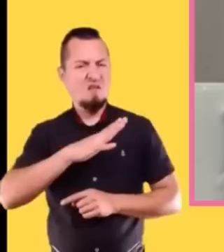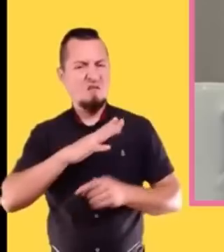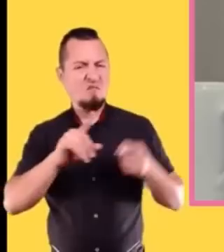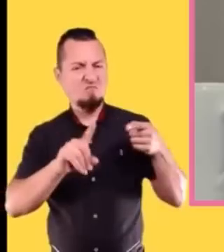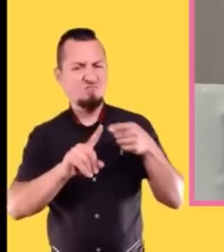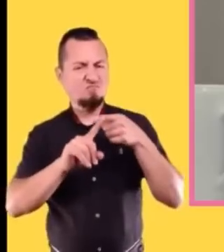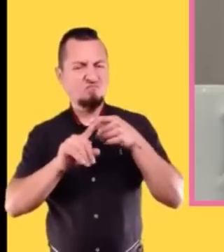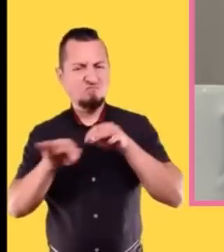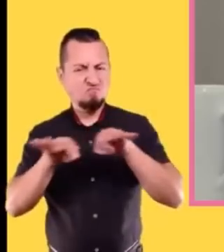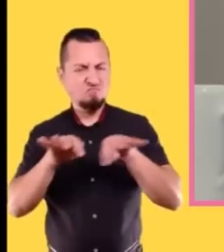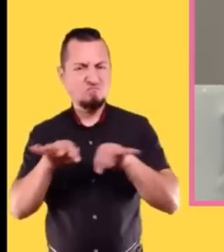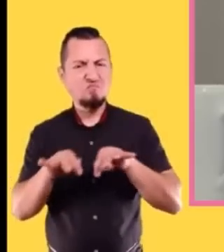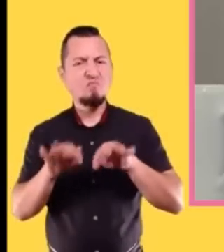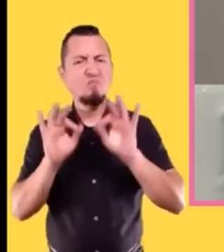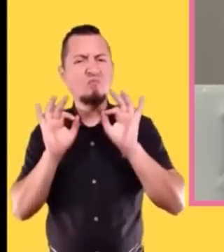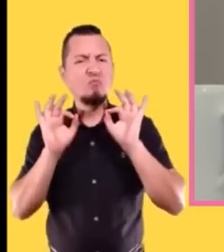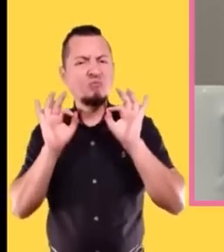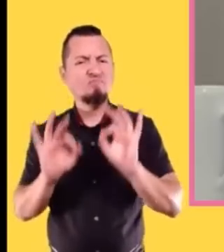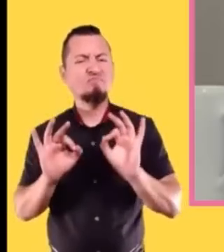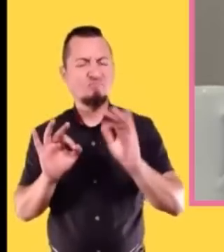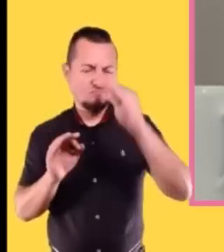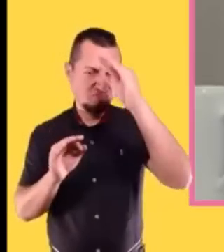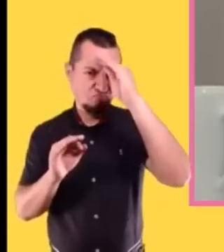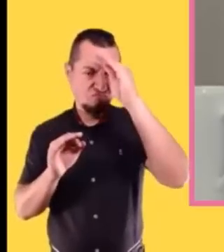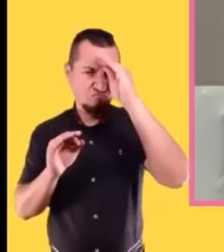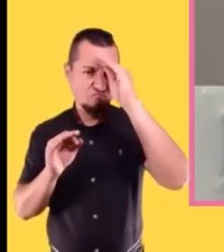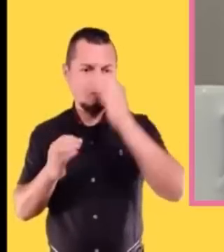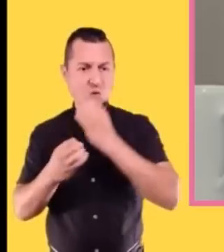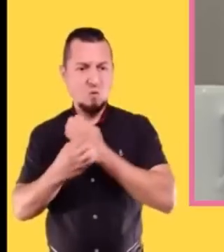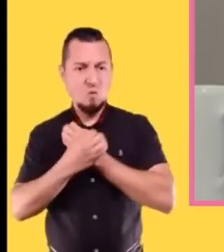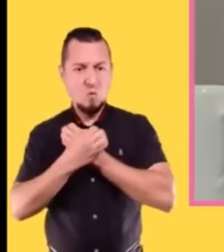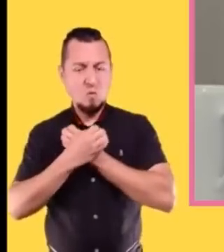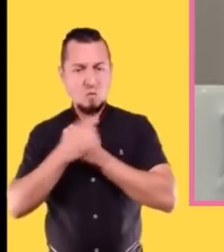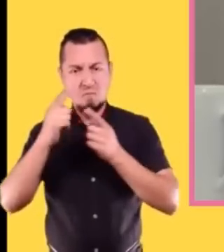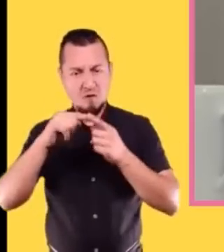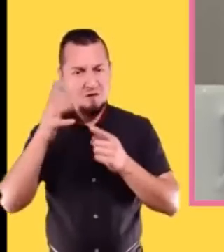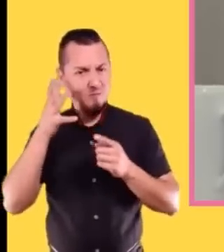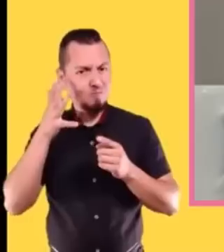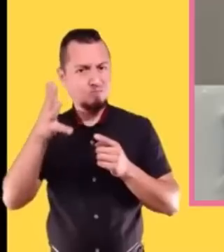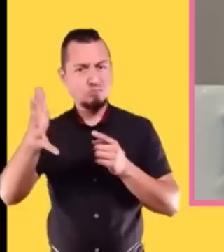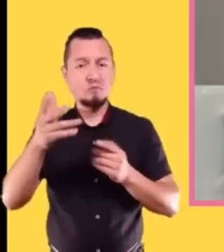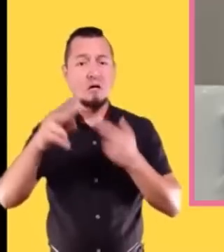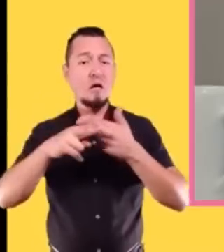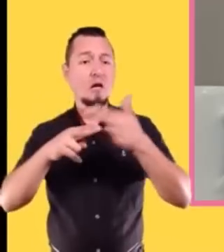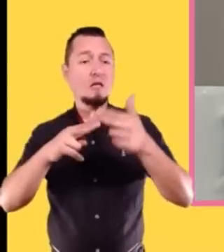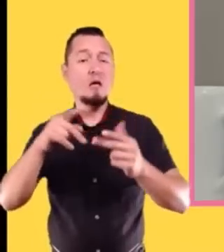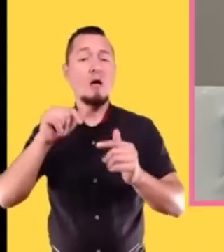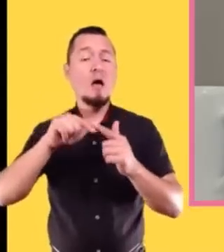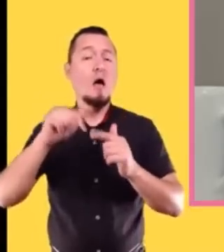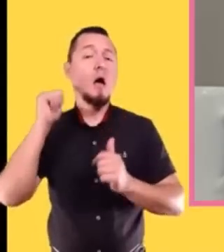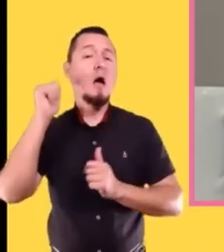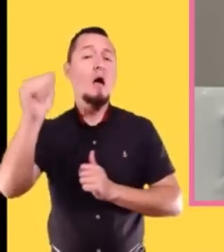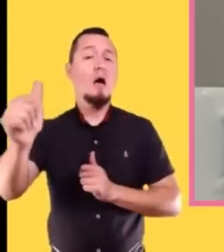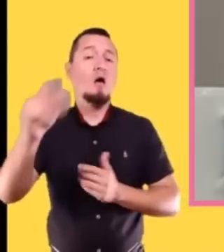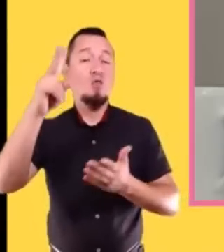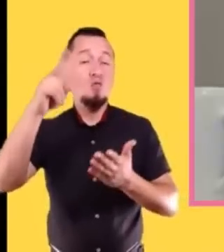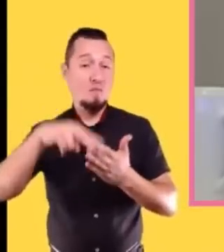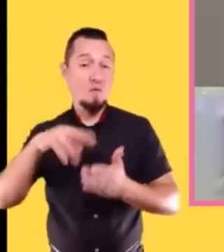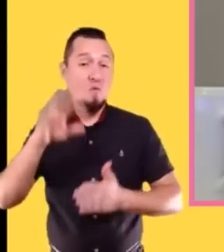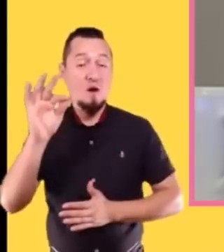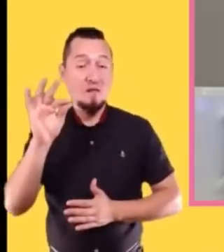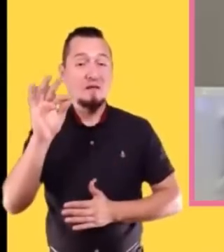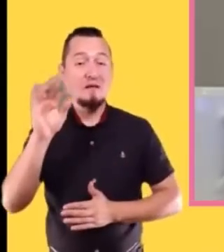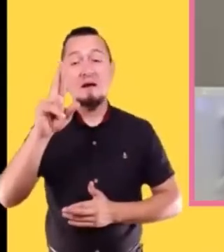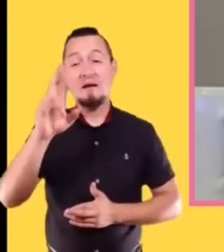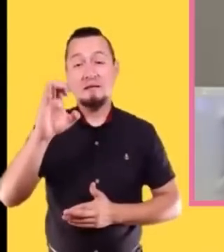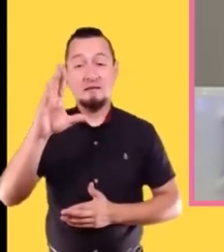proyecto educativo que está pensado para que esté vigente hasta el 2040, que se ha denominado Recrea, Educar para